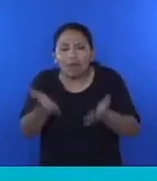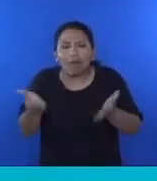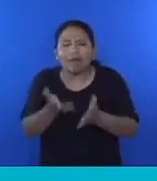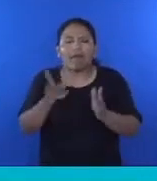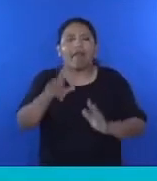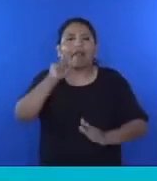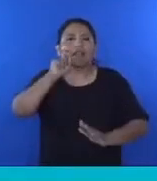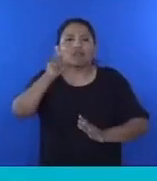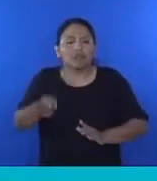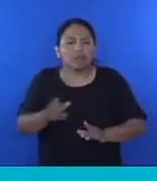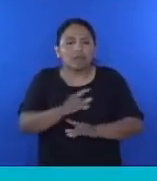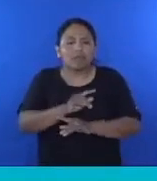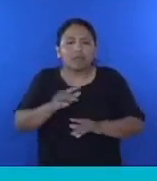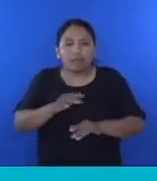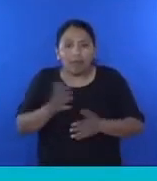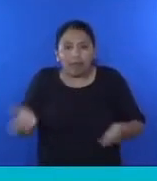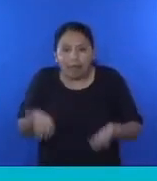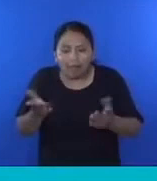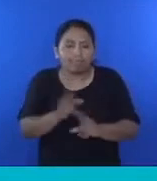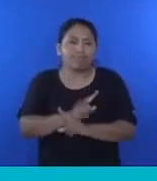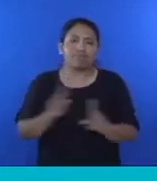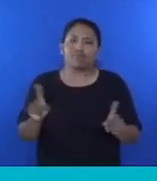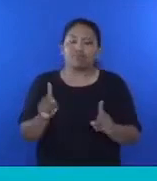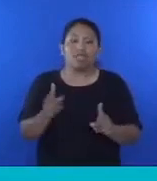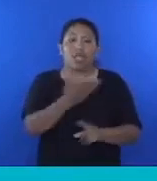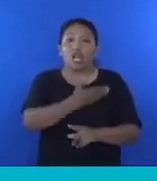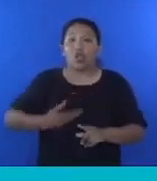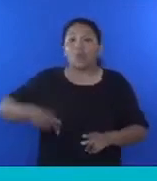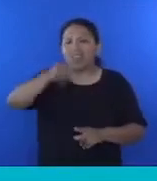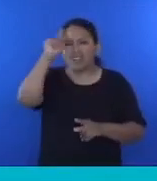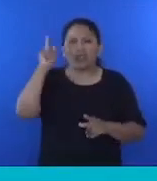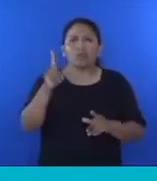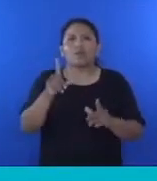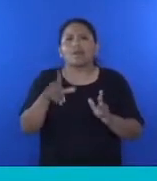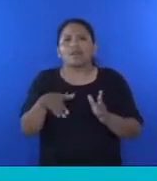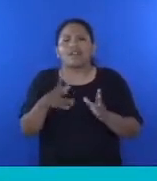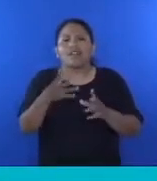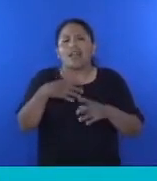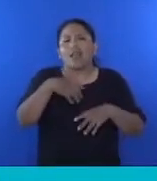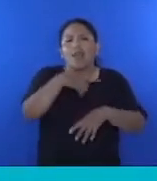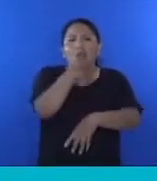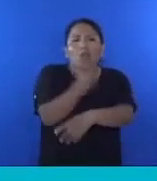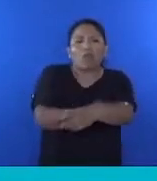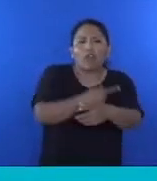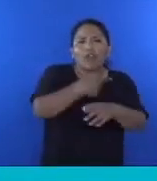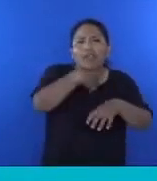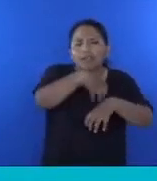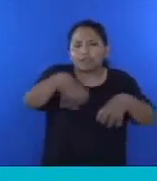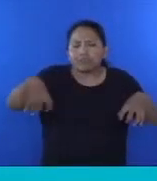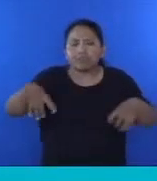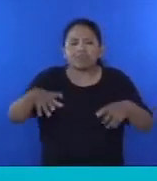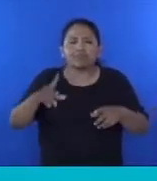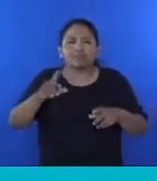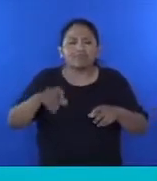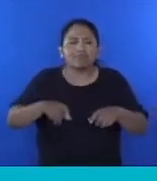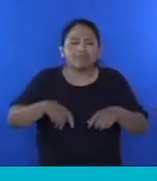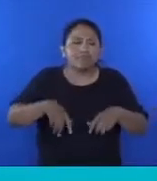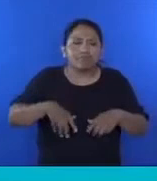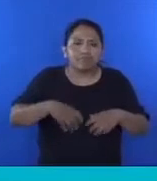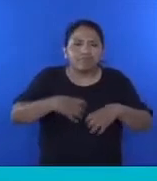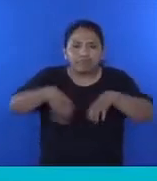a la desobediencia. El gobierno nacional no puede vulnerar ni violar la división de los poderes. Porque en todo